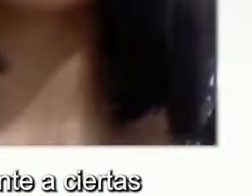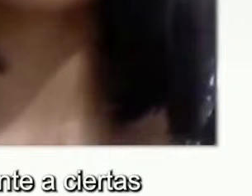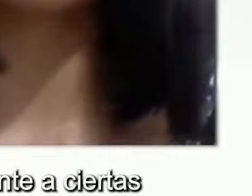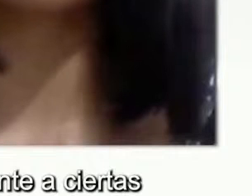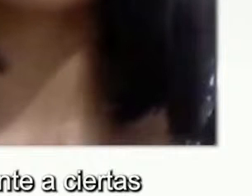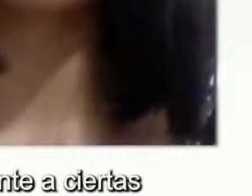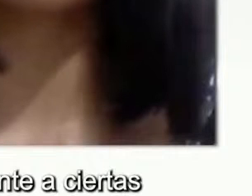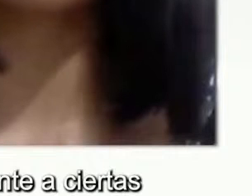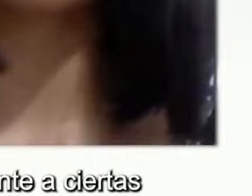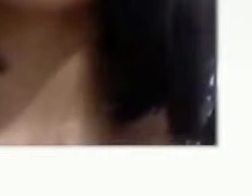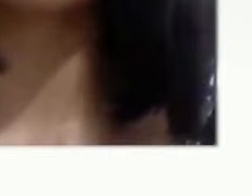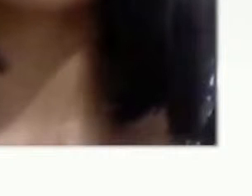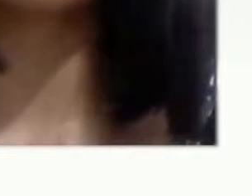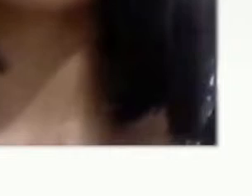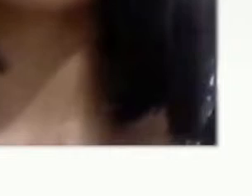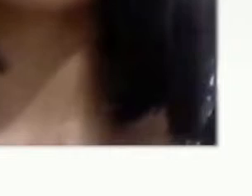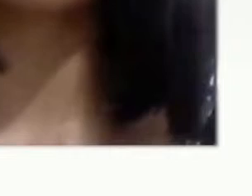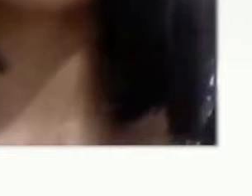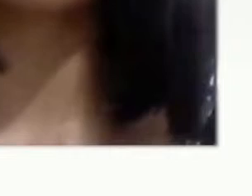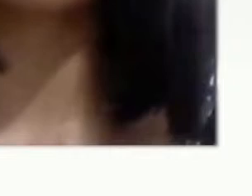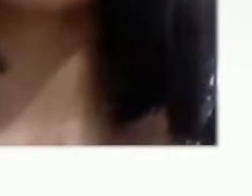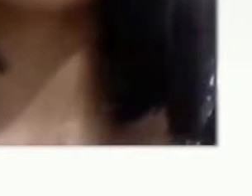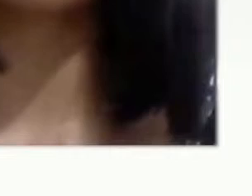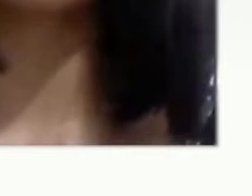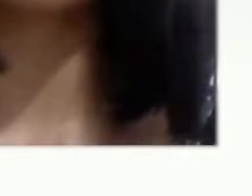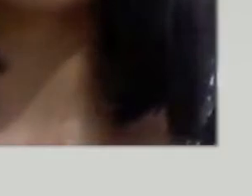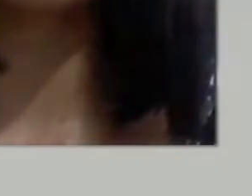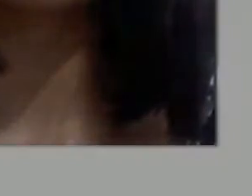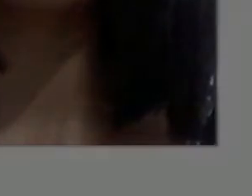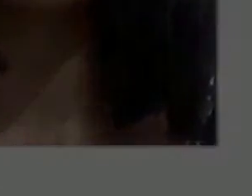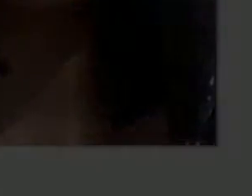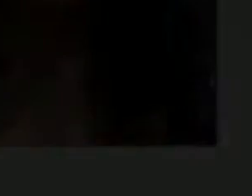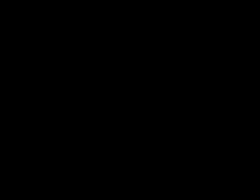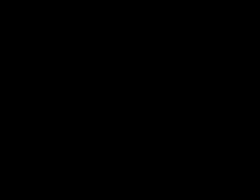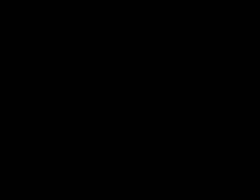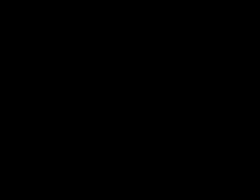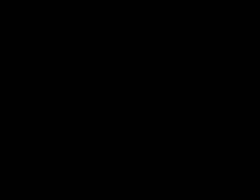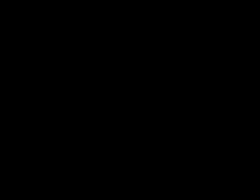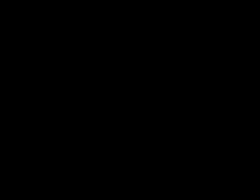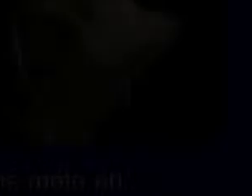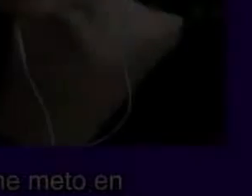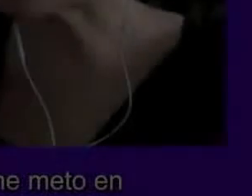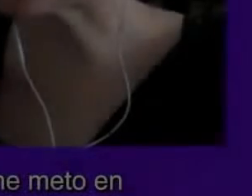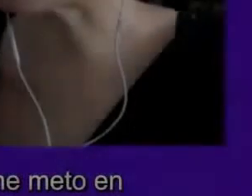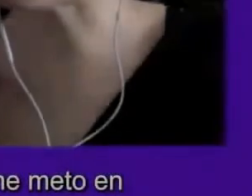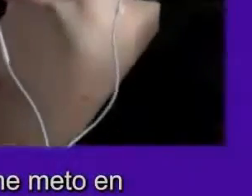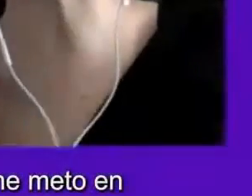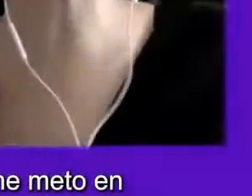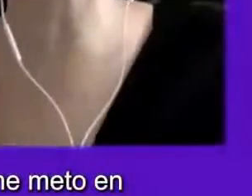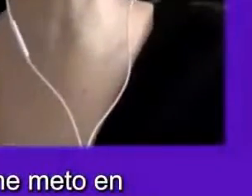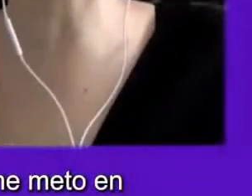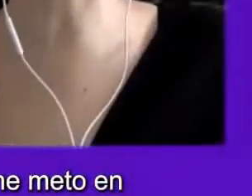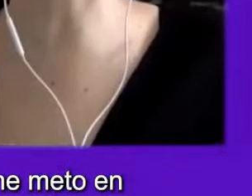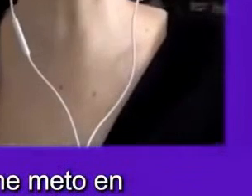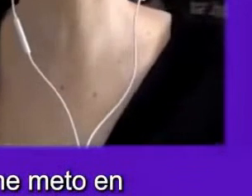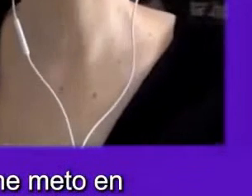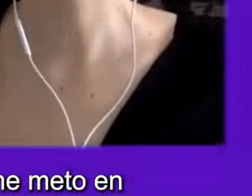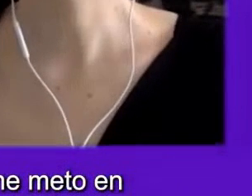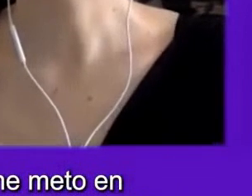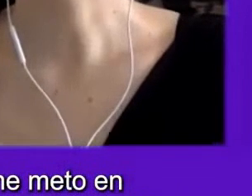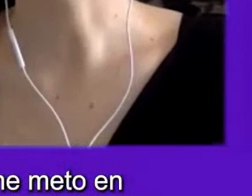que realmente sea como parejo y que haya posibilidad para todos. Siempre cuando me preguntan qué es el